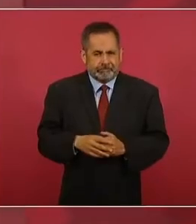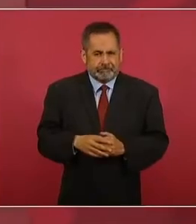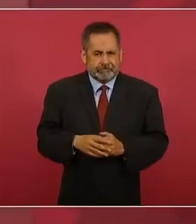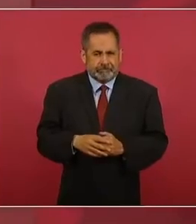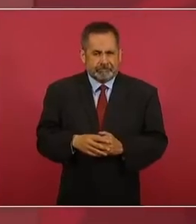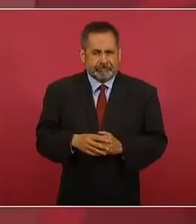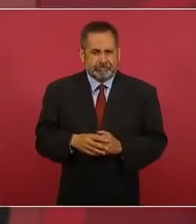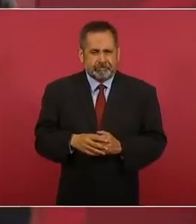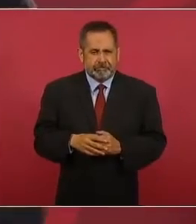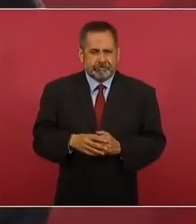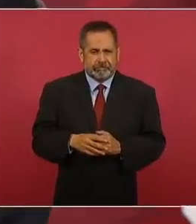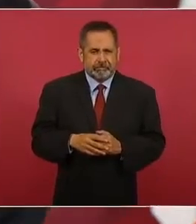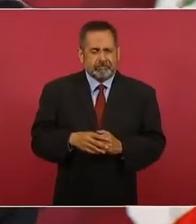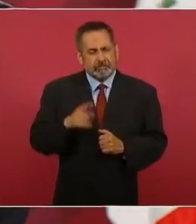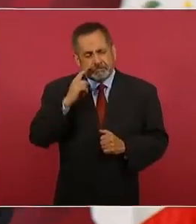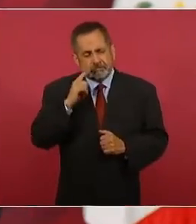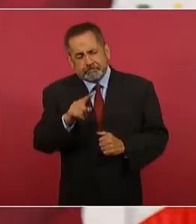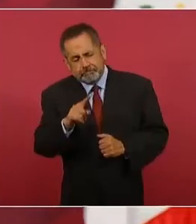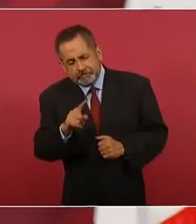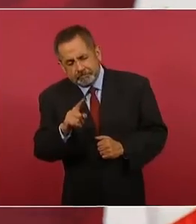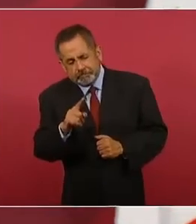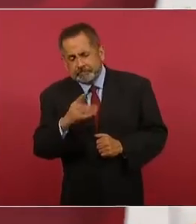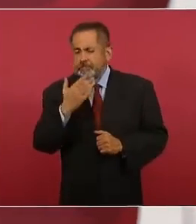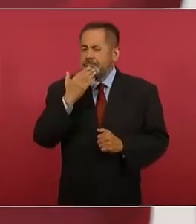no lo veríamos bien,